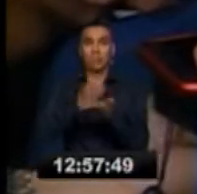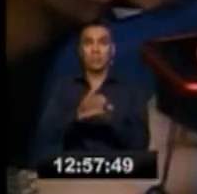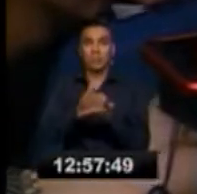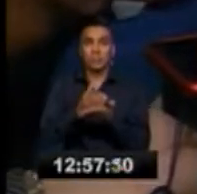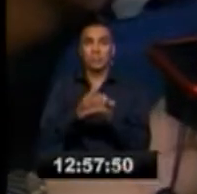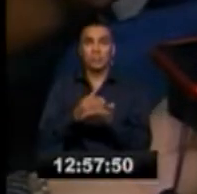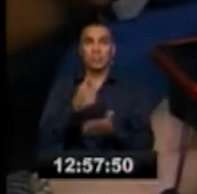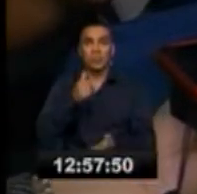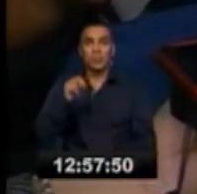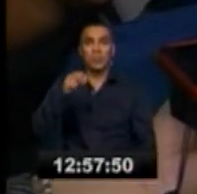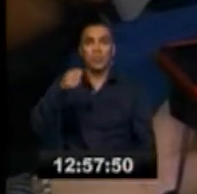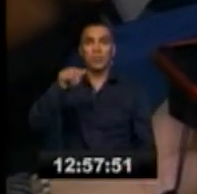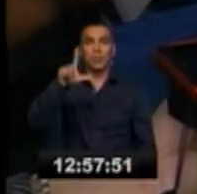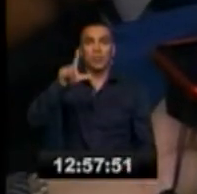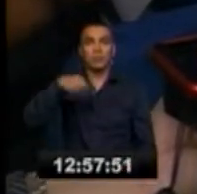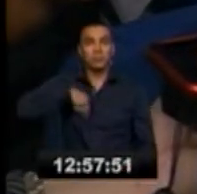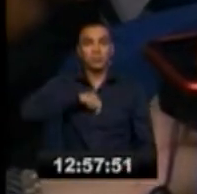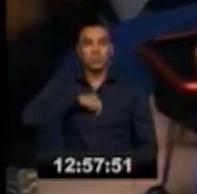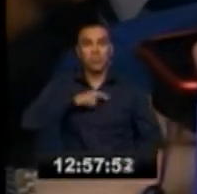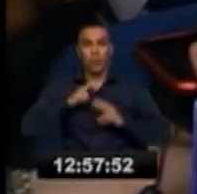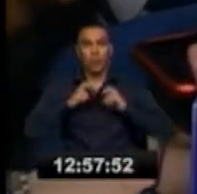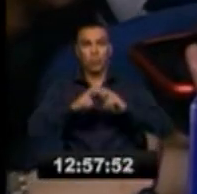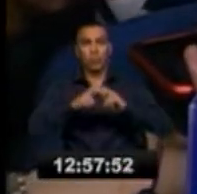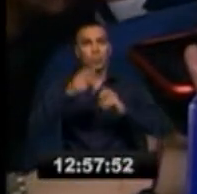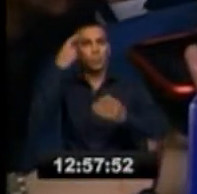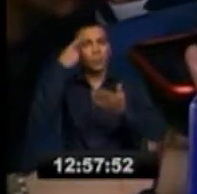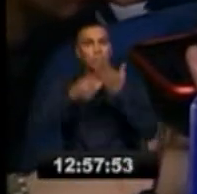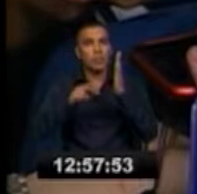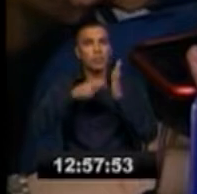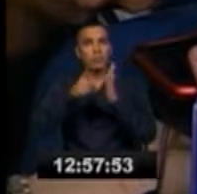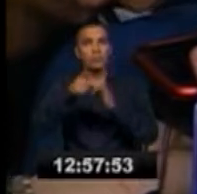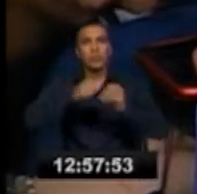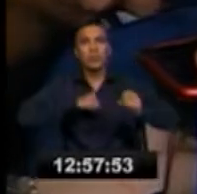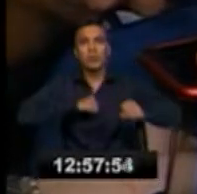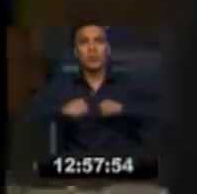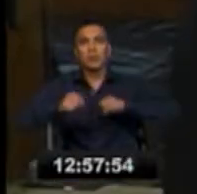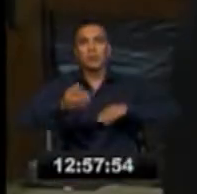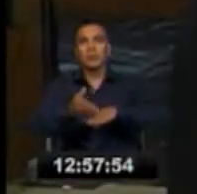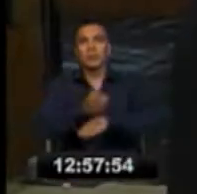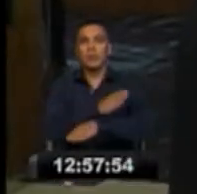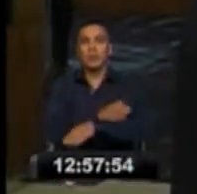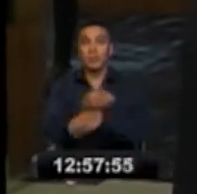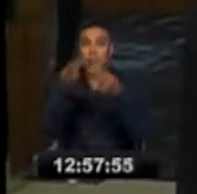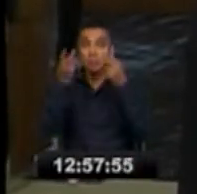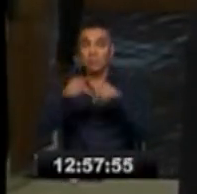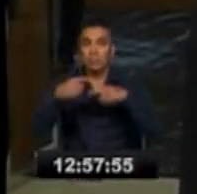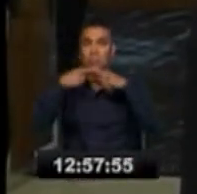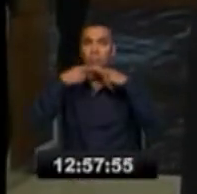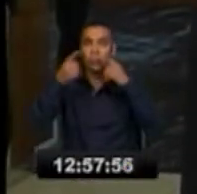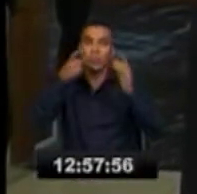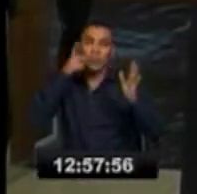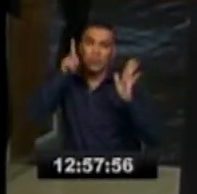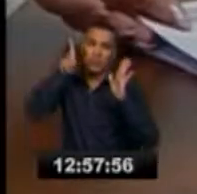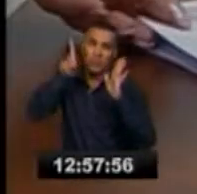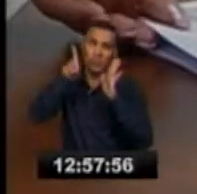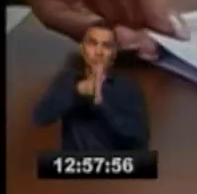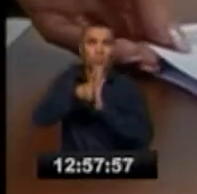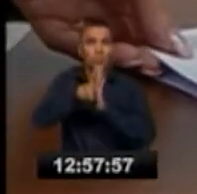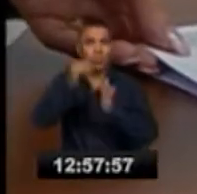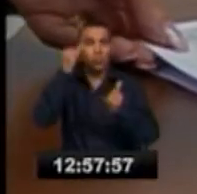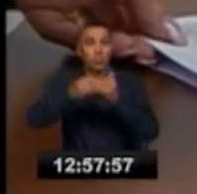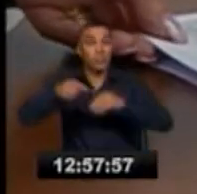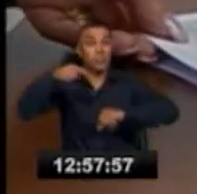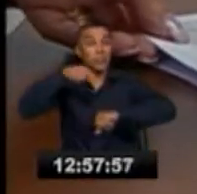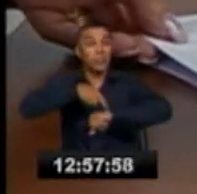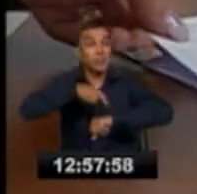con los fiscales y haciéndoles un control jurídico para establecer cuáles diligencias se han despachado. Quien también reacciona a las acusaciones que se han generado en las últimas